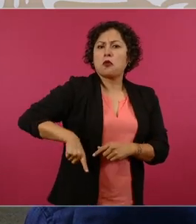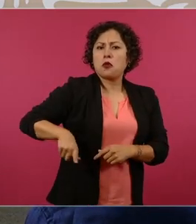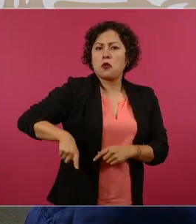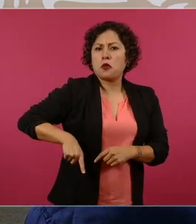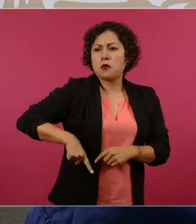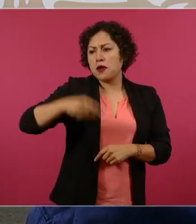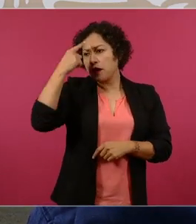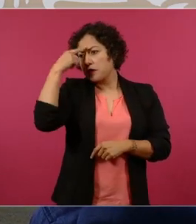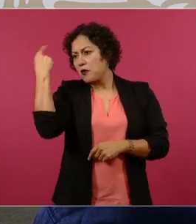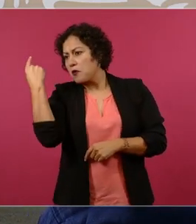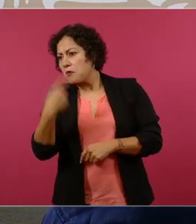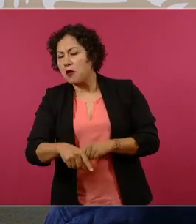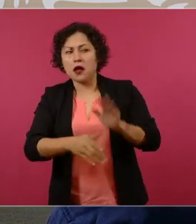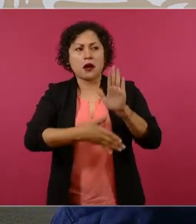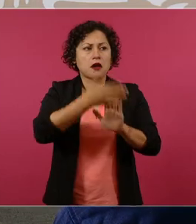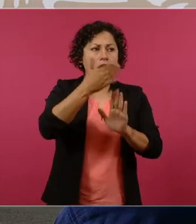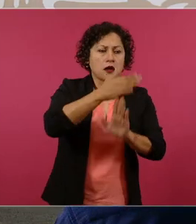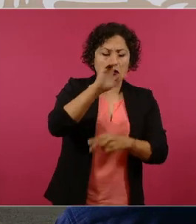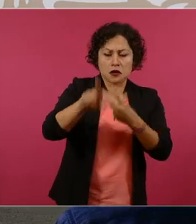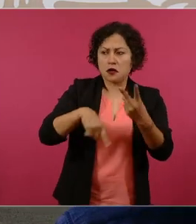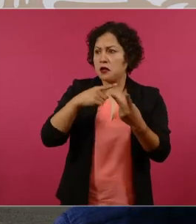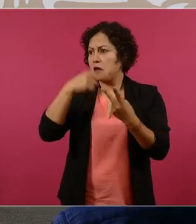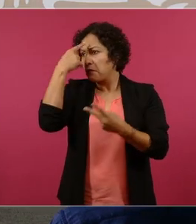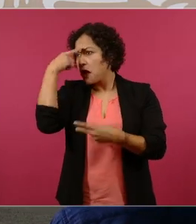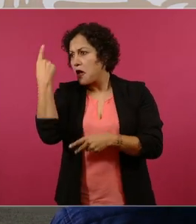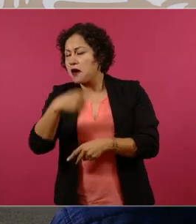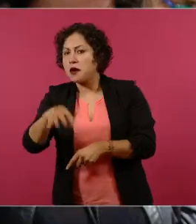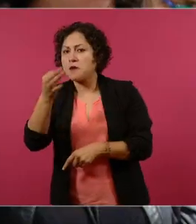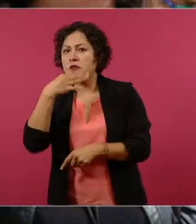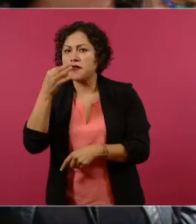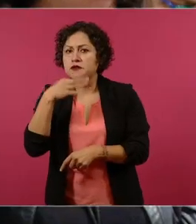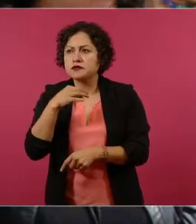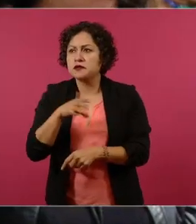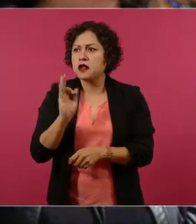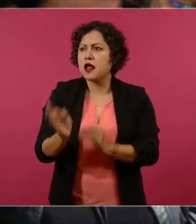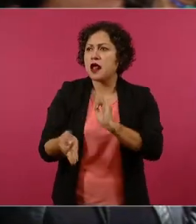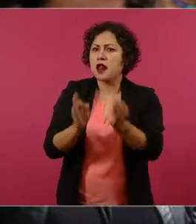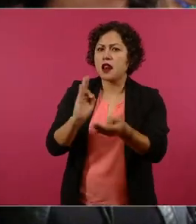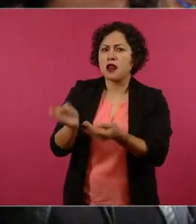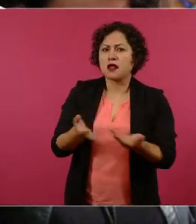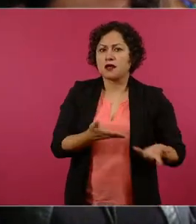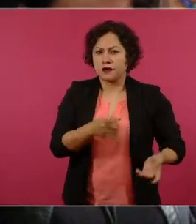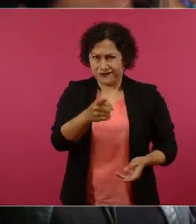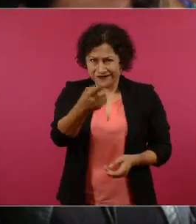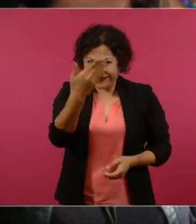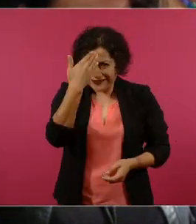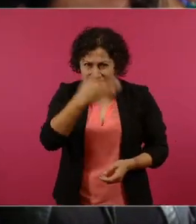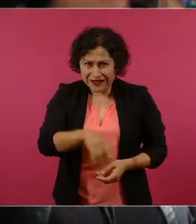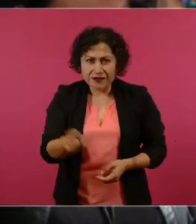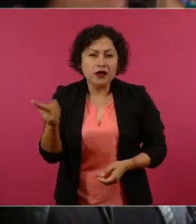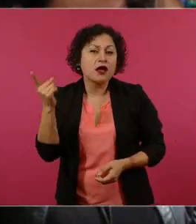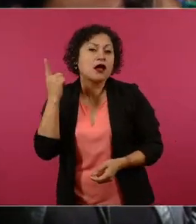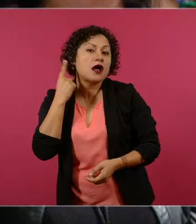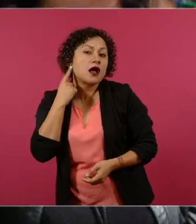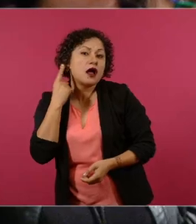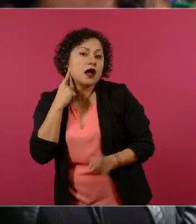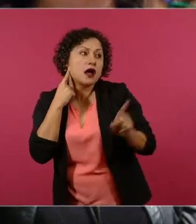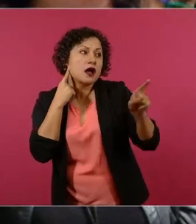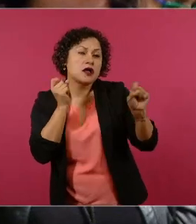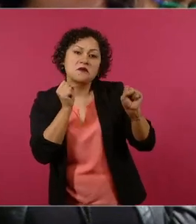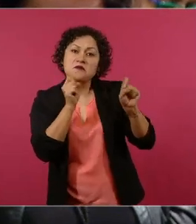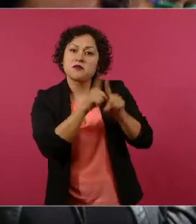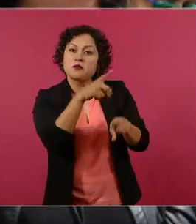vendan medicinas y y sabe qué también andan diciendo que también están en el tren Maya los parientes